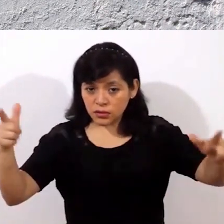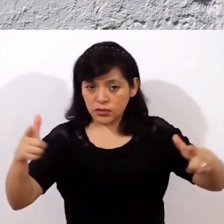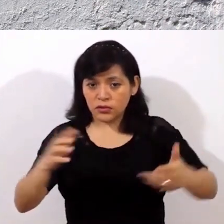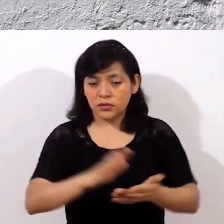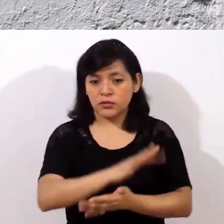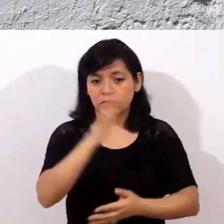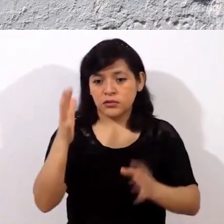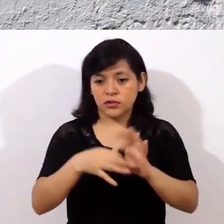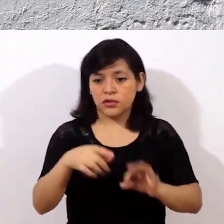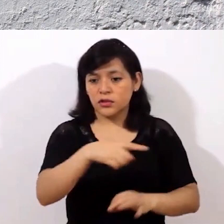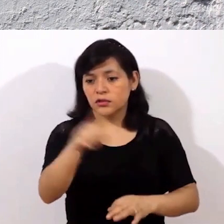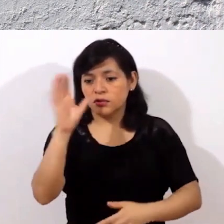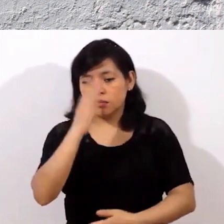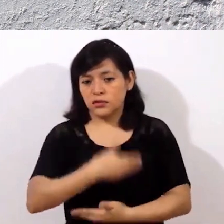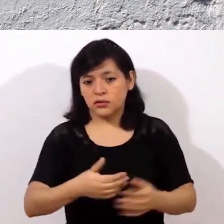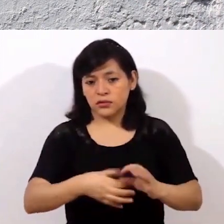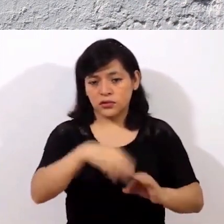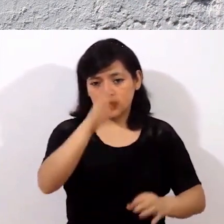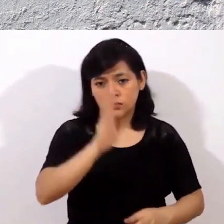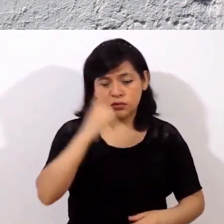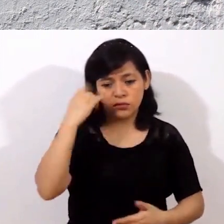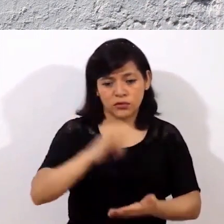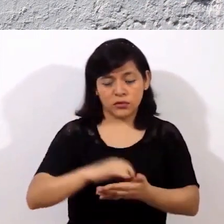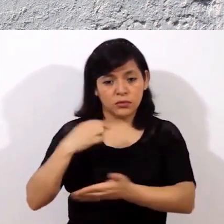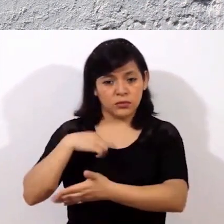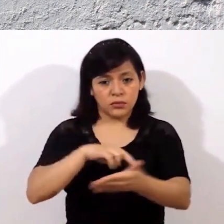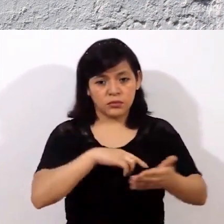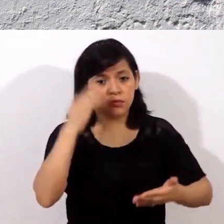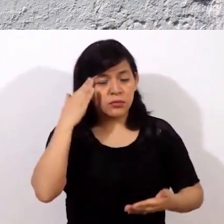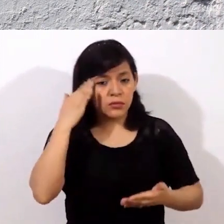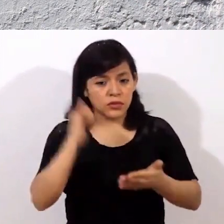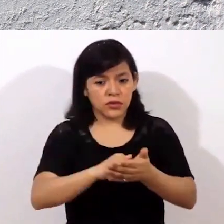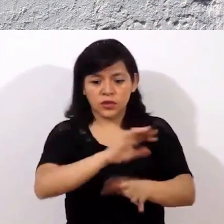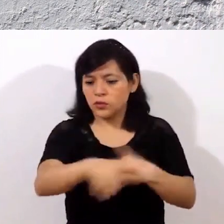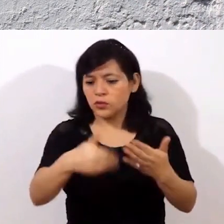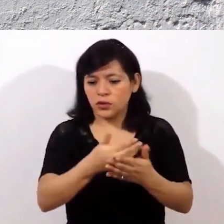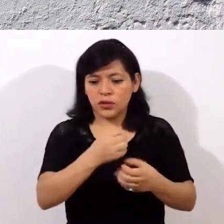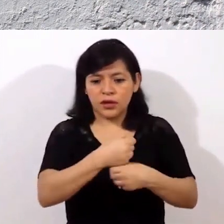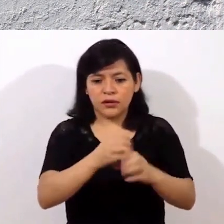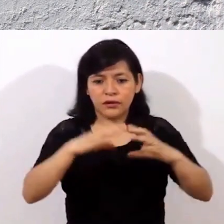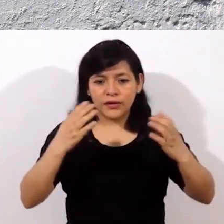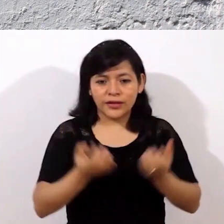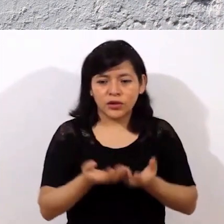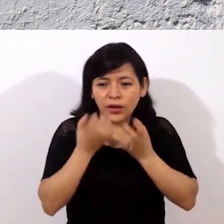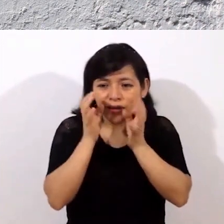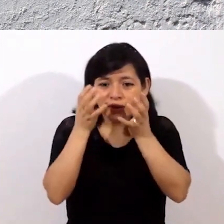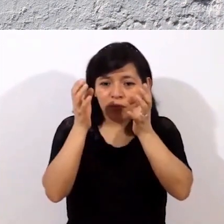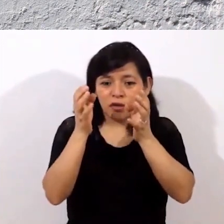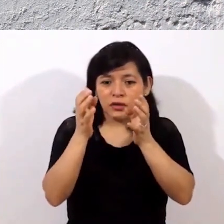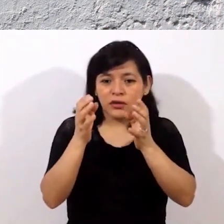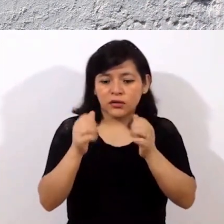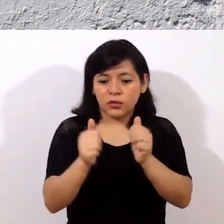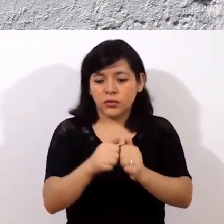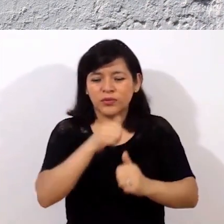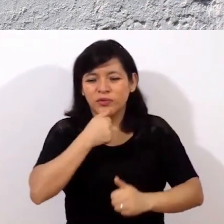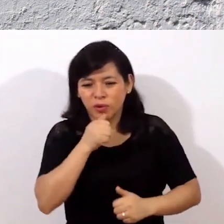hijos de Dios. Porque sabemos que toda la creación gime a una, y a una está con